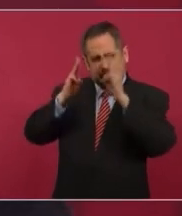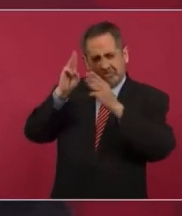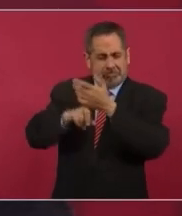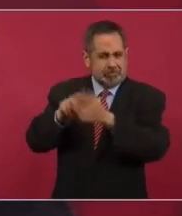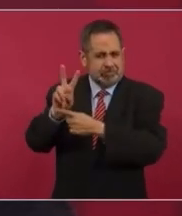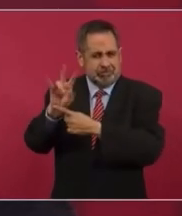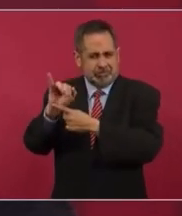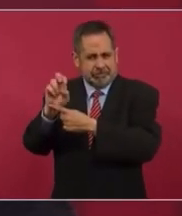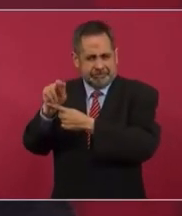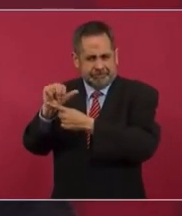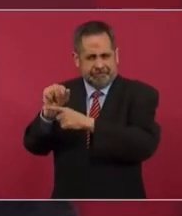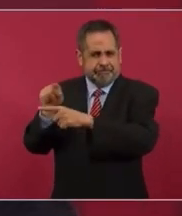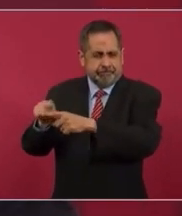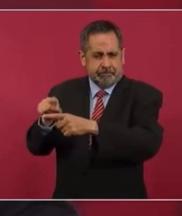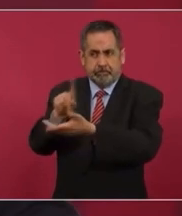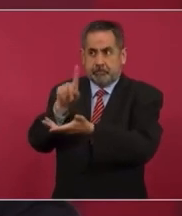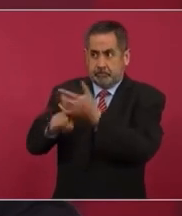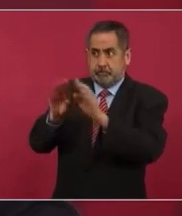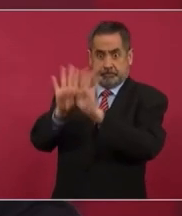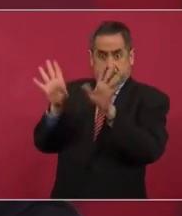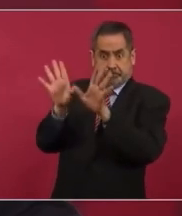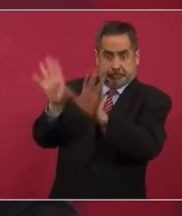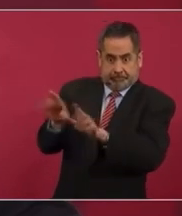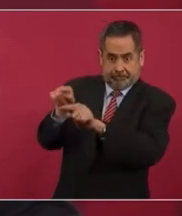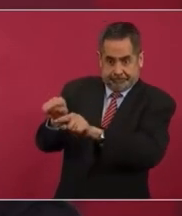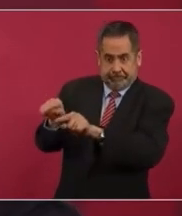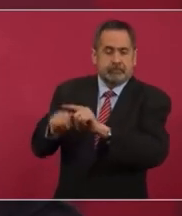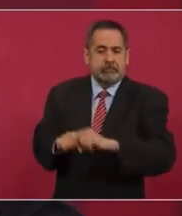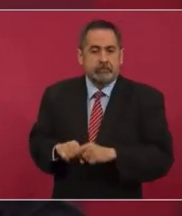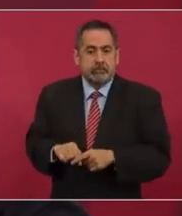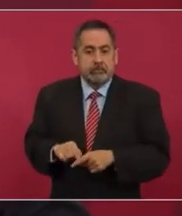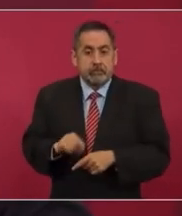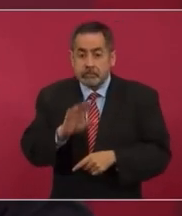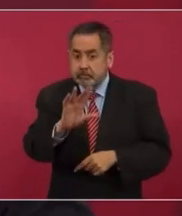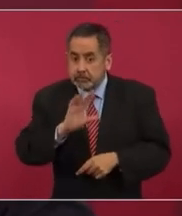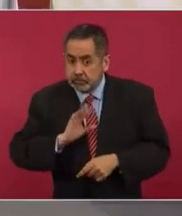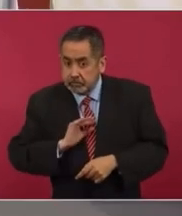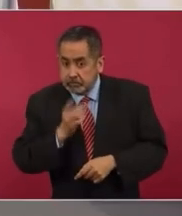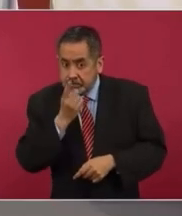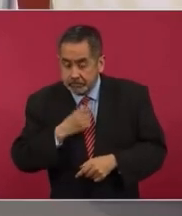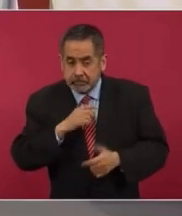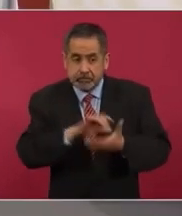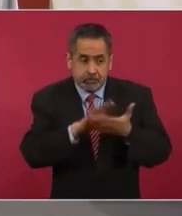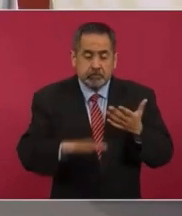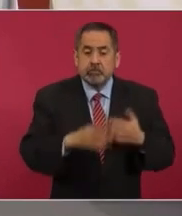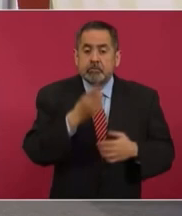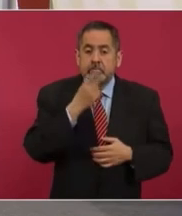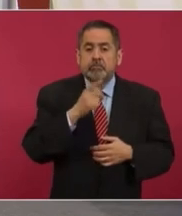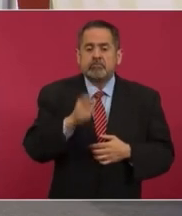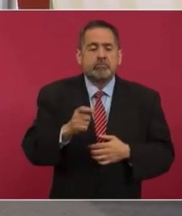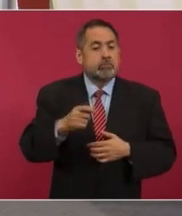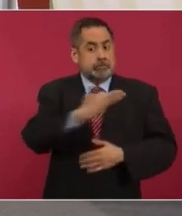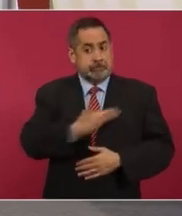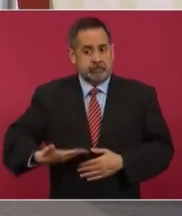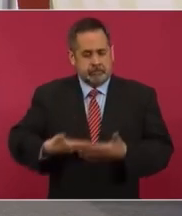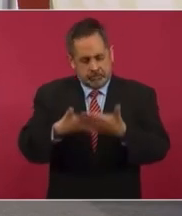Viena, Mr. Penacho. Sí. Y me platica mi esposa que leyó la